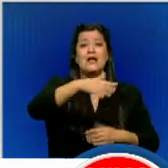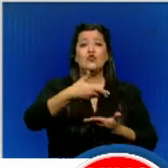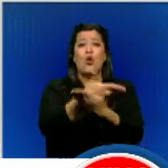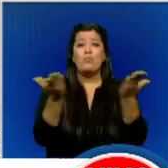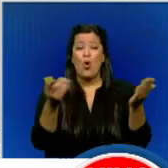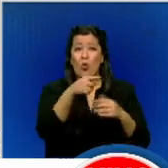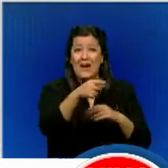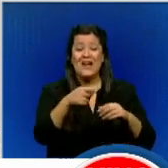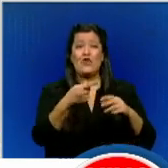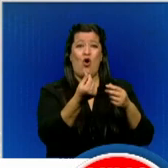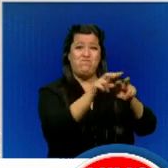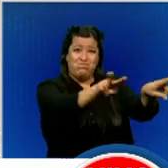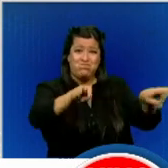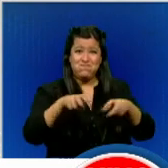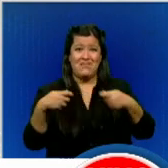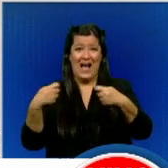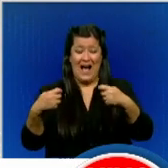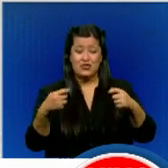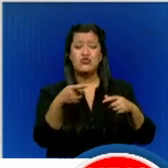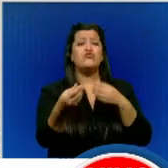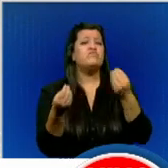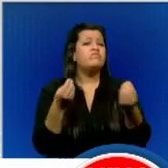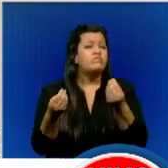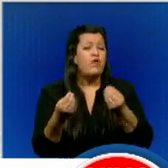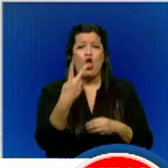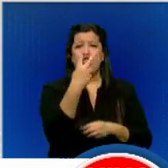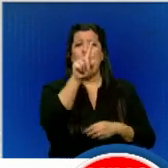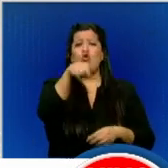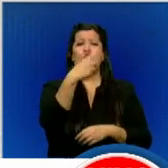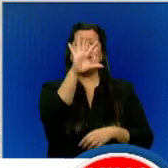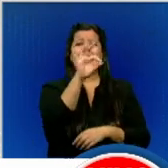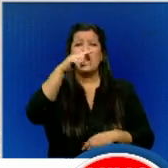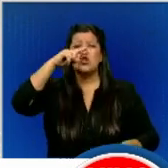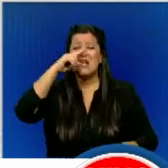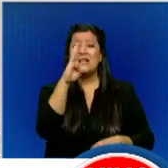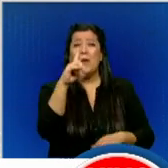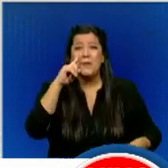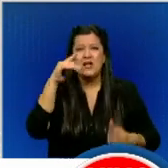del sector público en el año 2020 fue de 207 billones